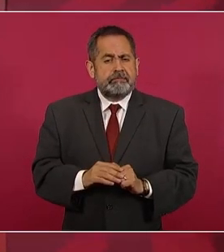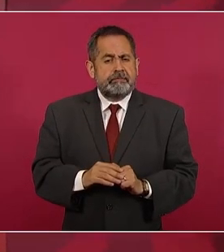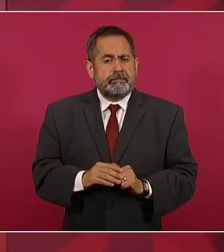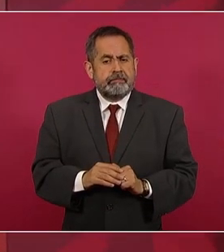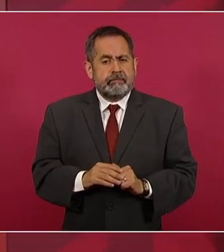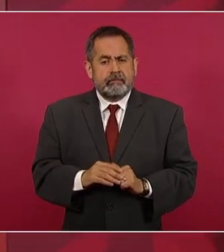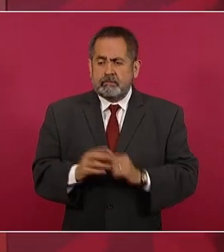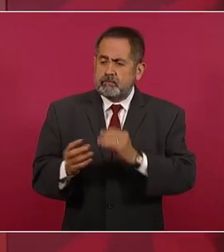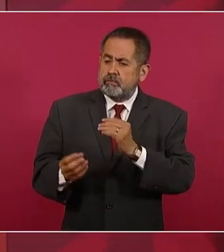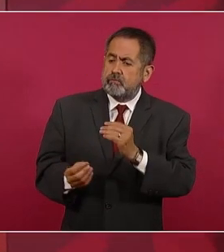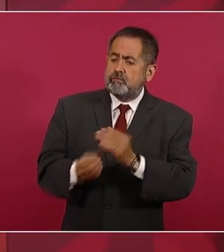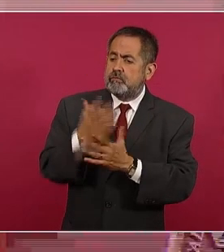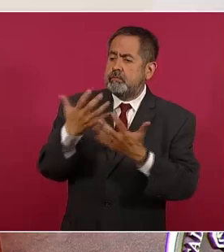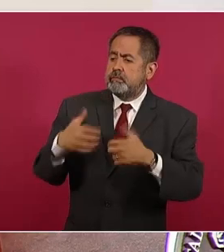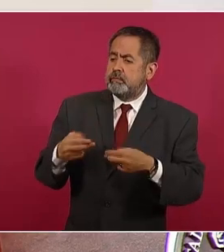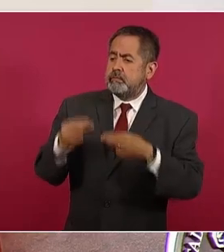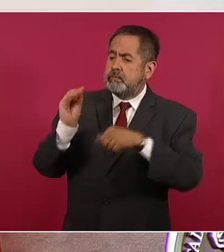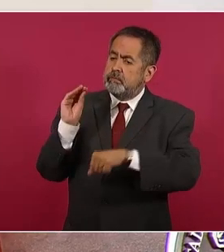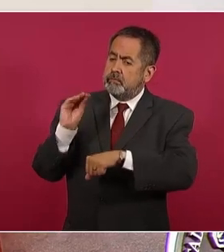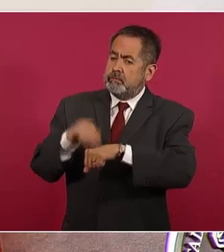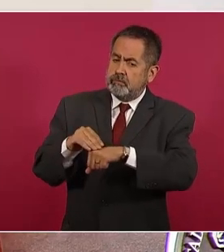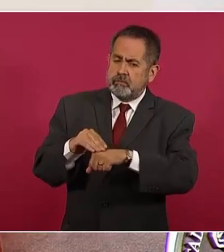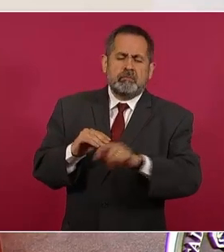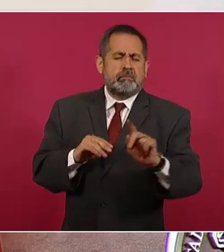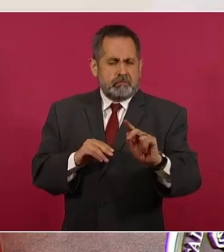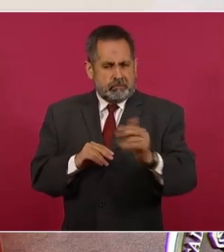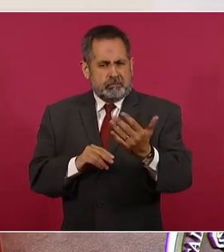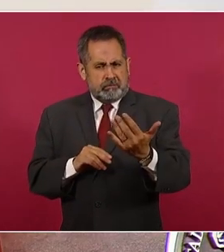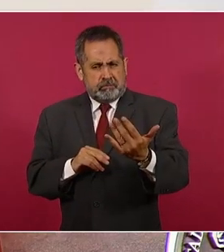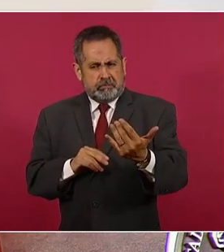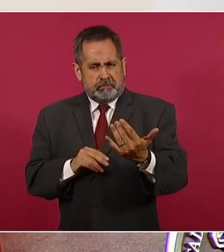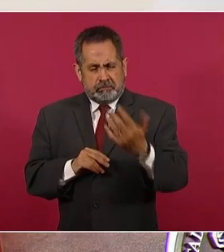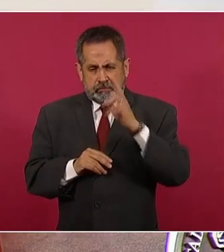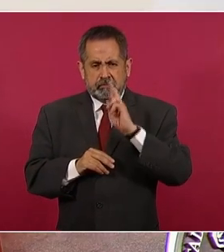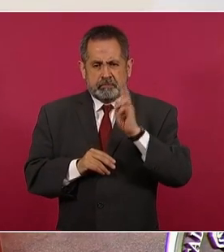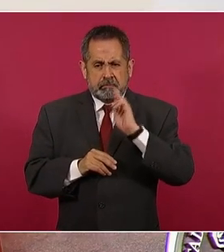la nueva empresa, entonces vamos a